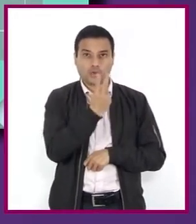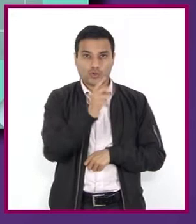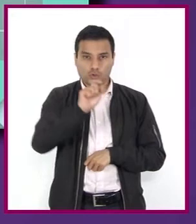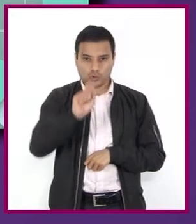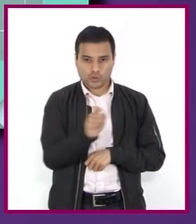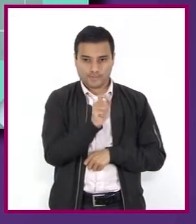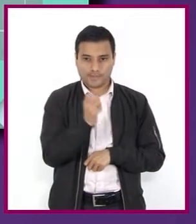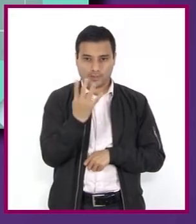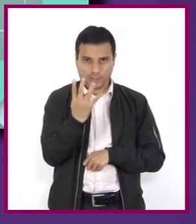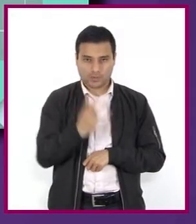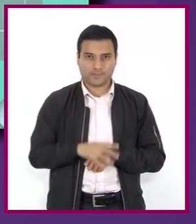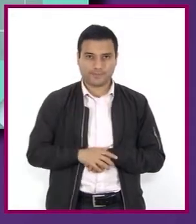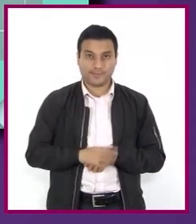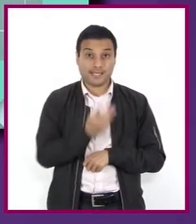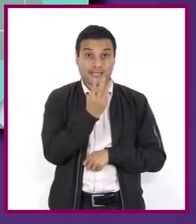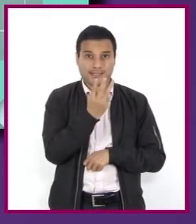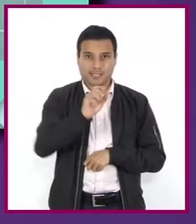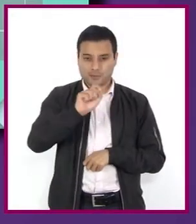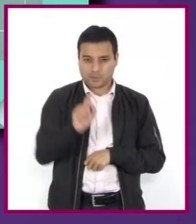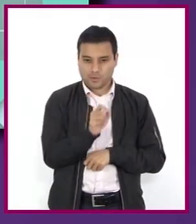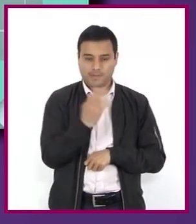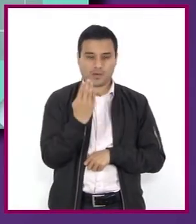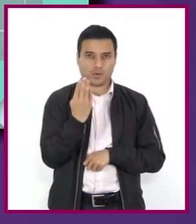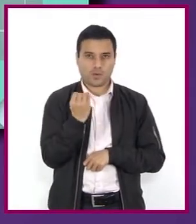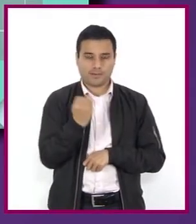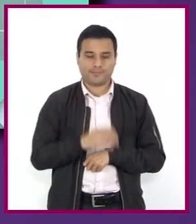2,4, 3,9,